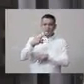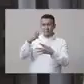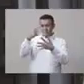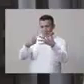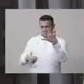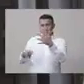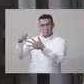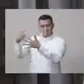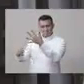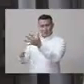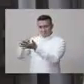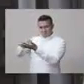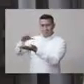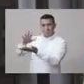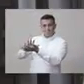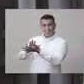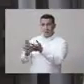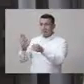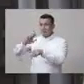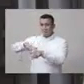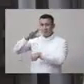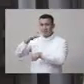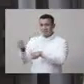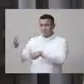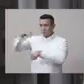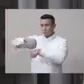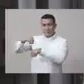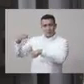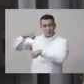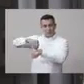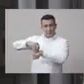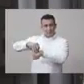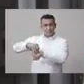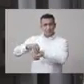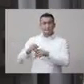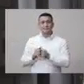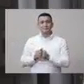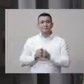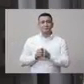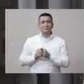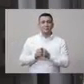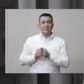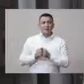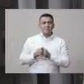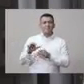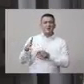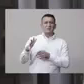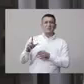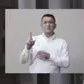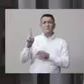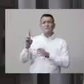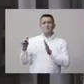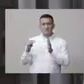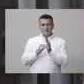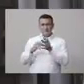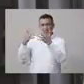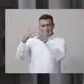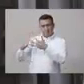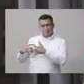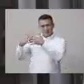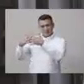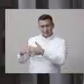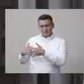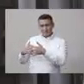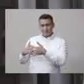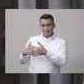han cumplido con el compromiso moral y legal de autoevaluarse en materia sanitaria y se han comprometido a